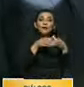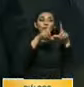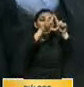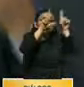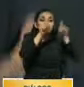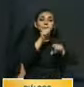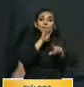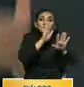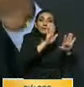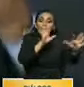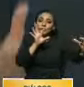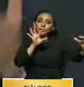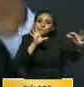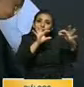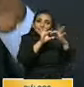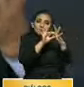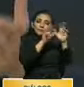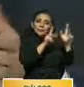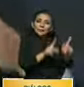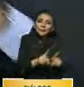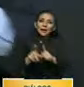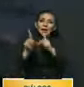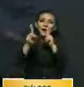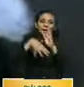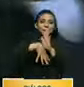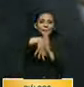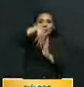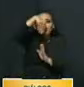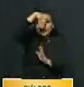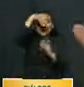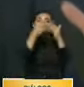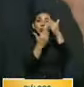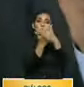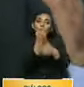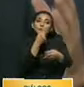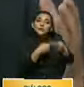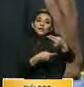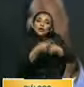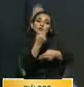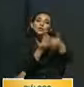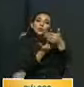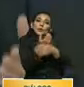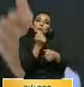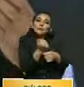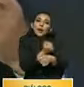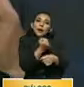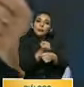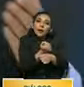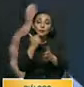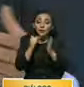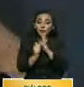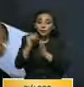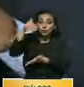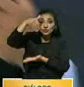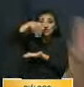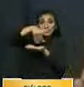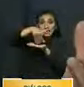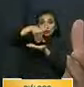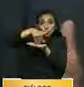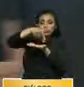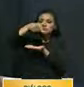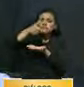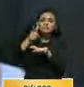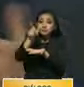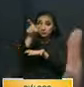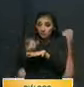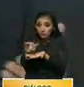privado, un gran plan de emprendimiento para multiplicar los centros de apoyo al emprendimiento en todo el